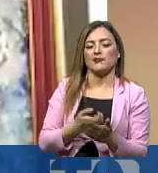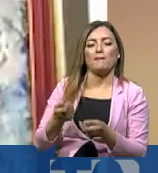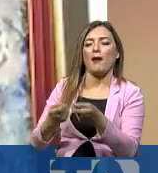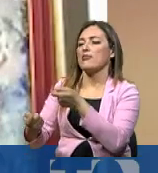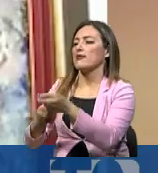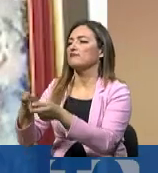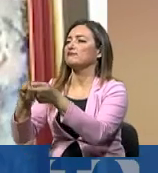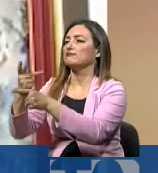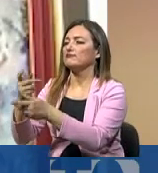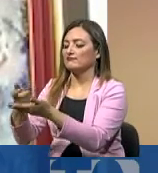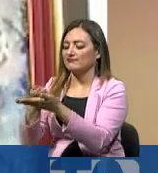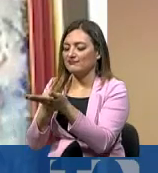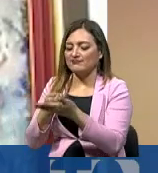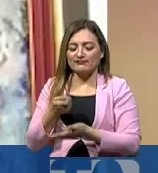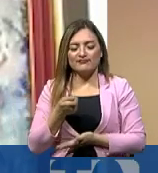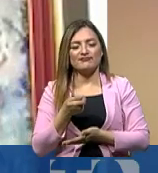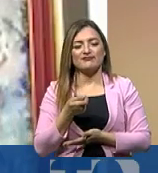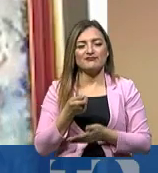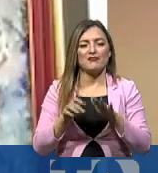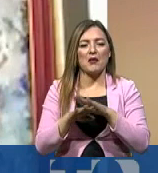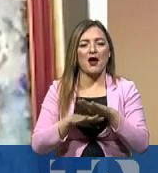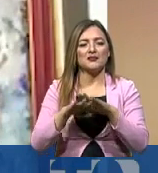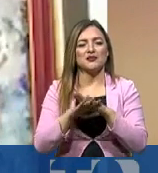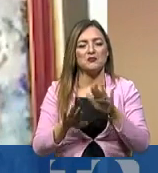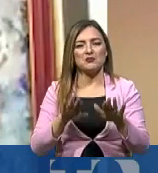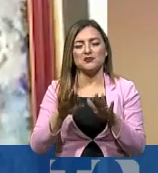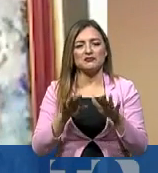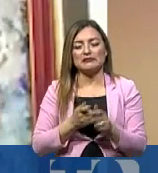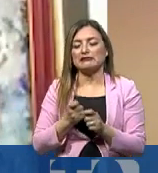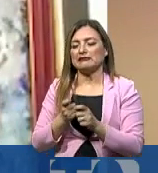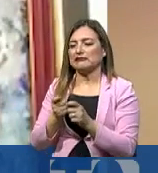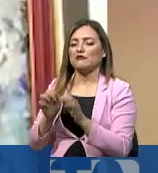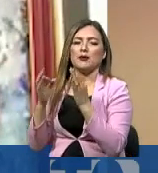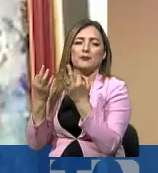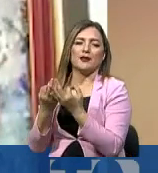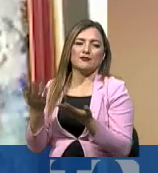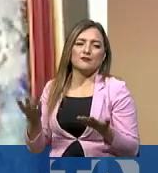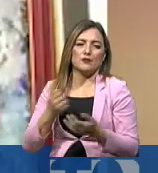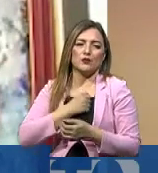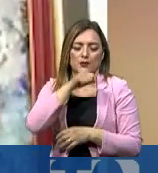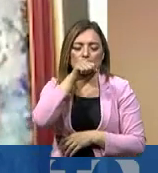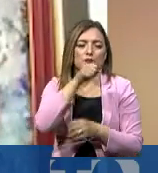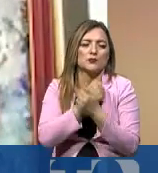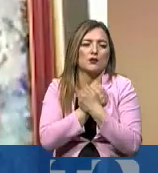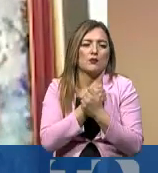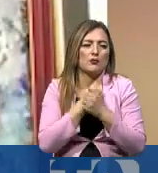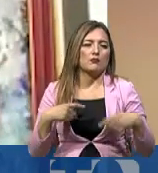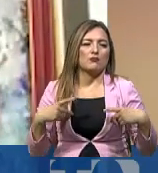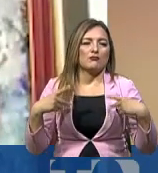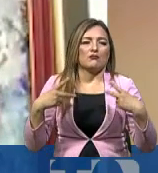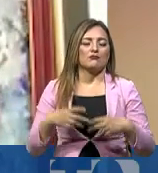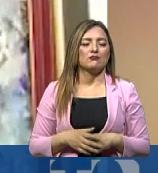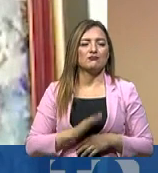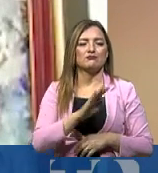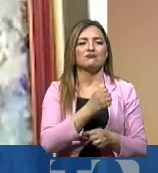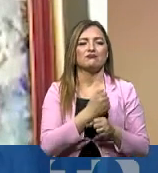un sueldo aproximadamente básico y así ellos aprecian su trabajo porque son modus vivendi y de